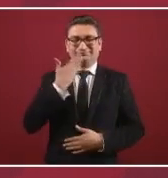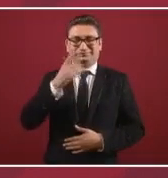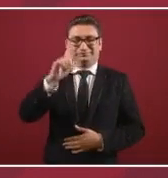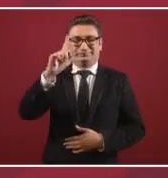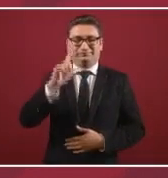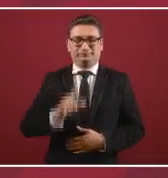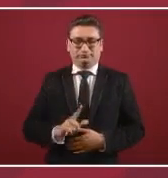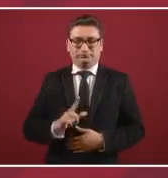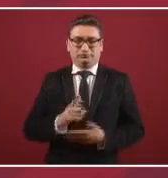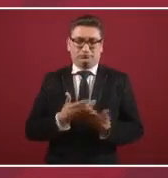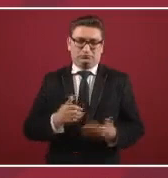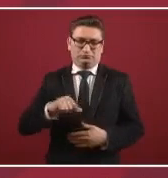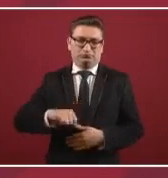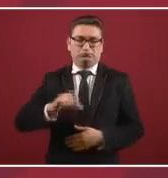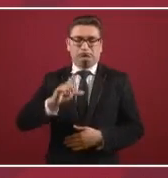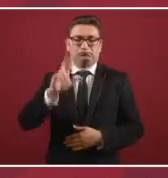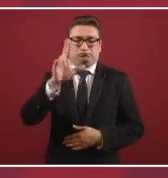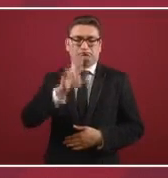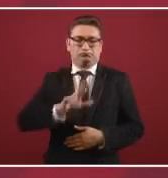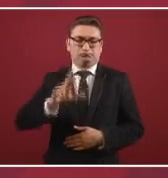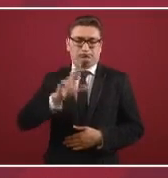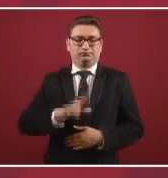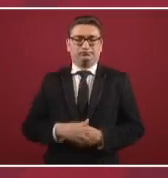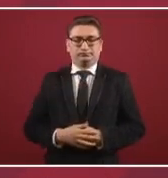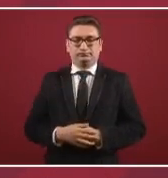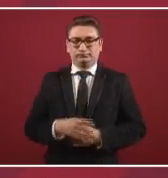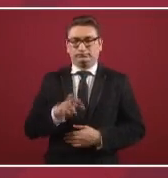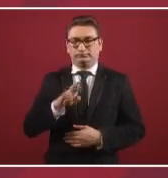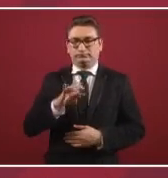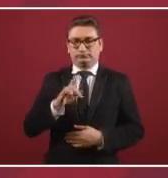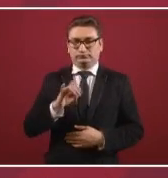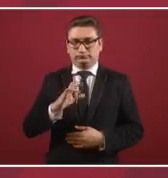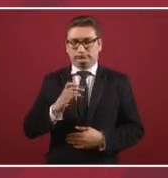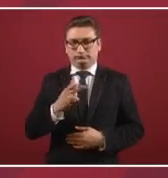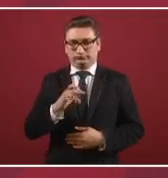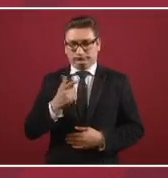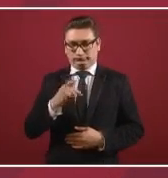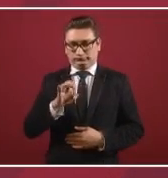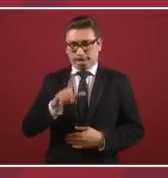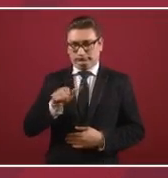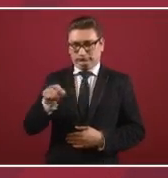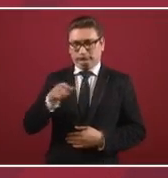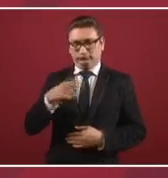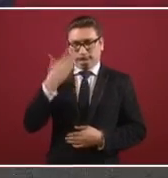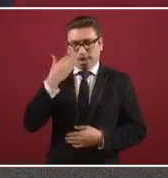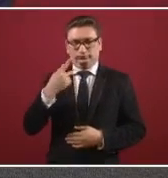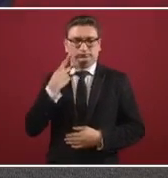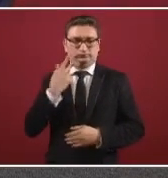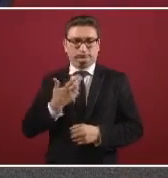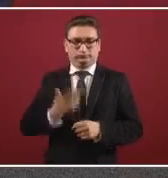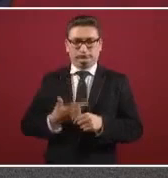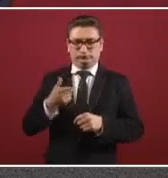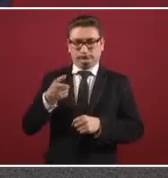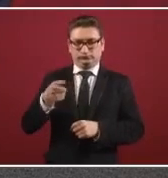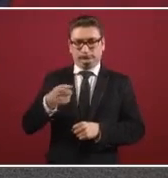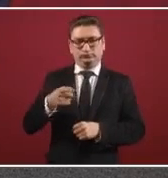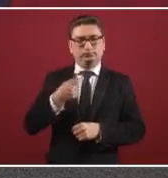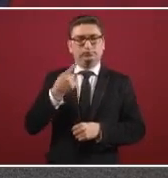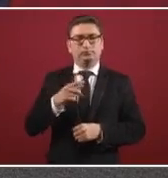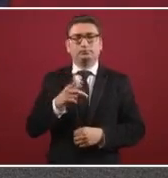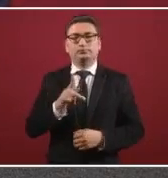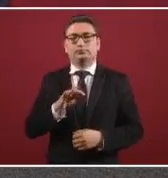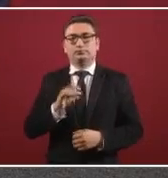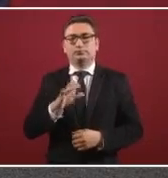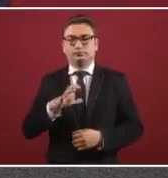ahora este martes, y va Ricardo Sheffield, que es el procurador de la defensa del consumidor,